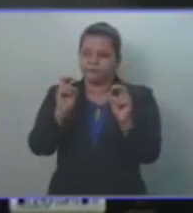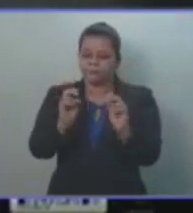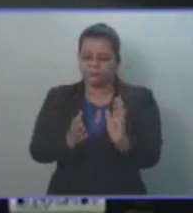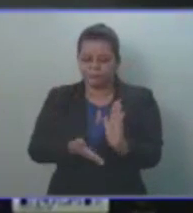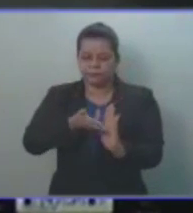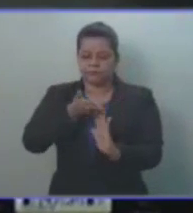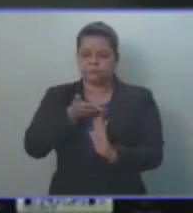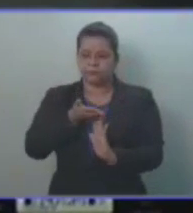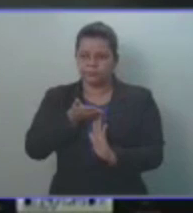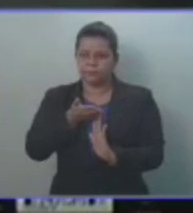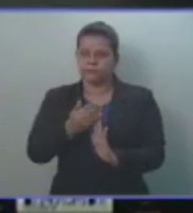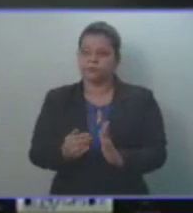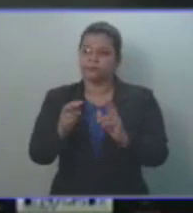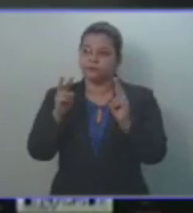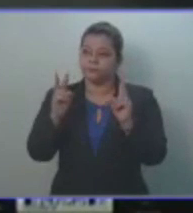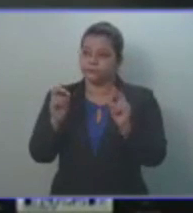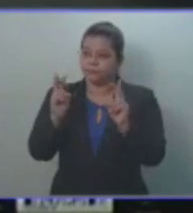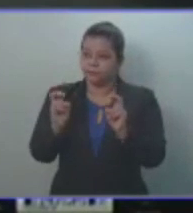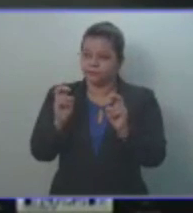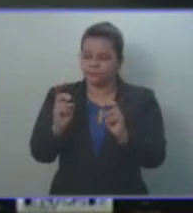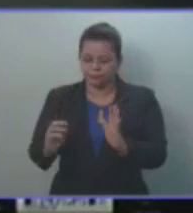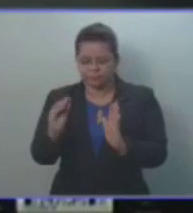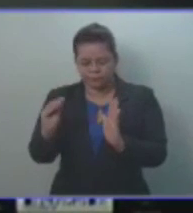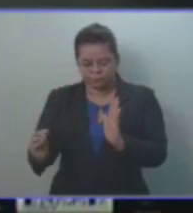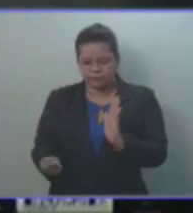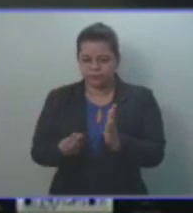desarrollo y en materia de inversiones.